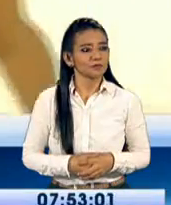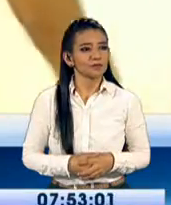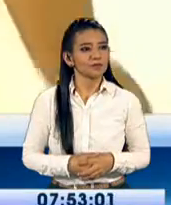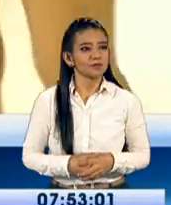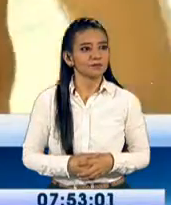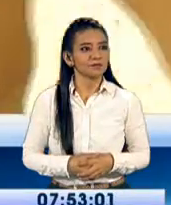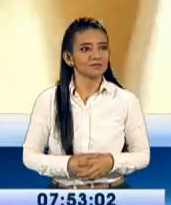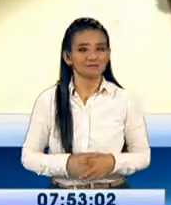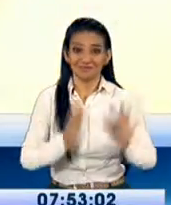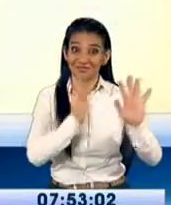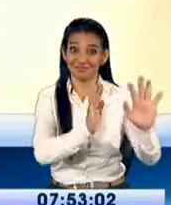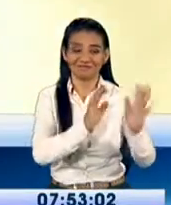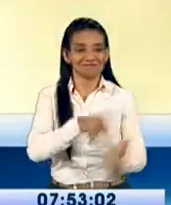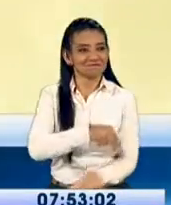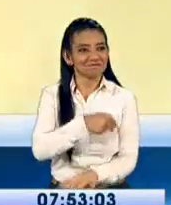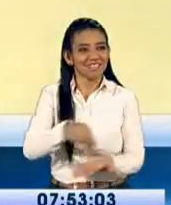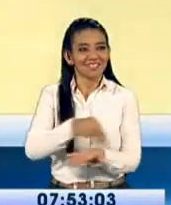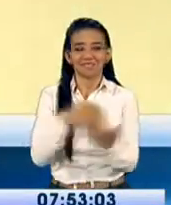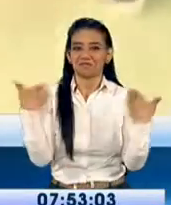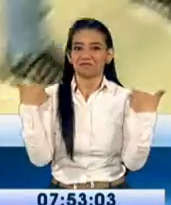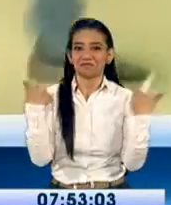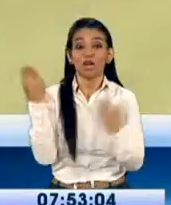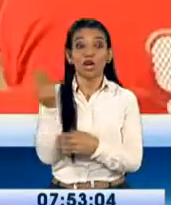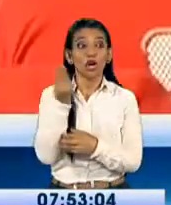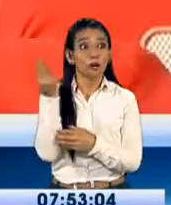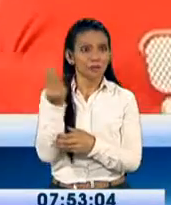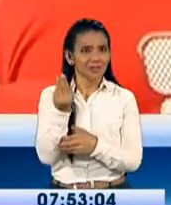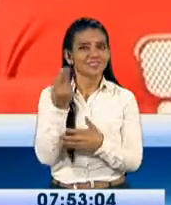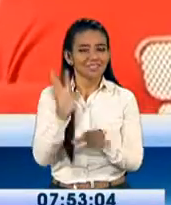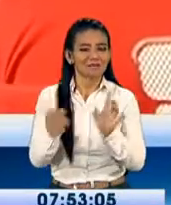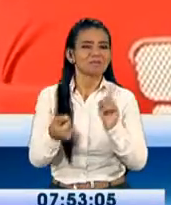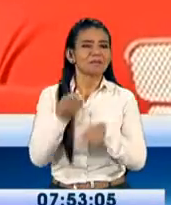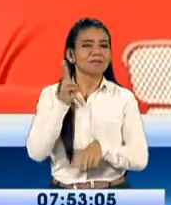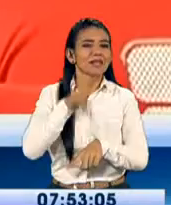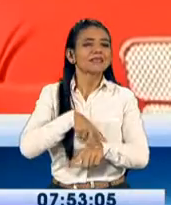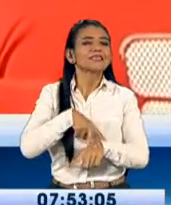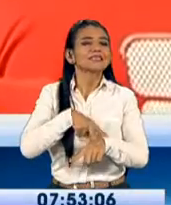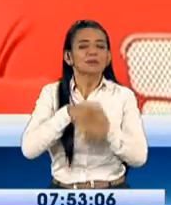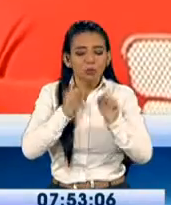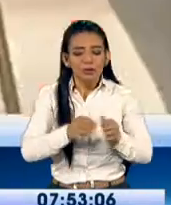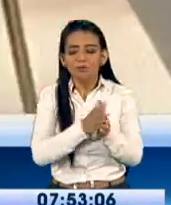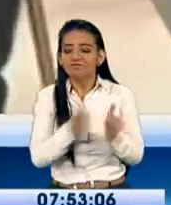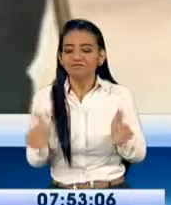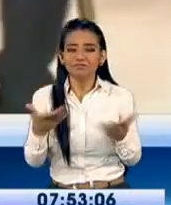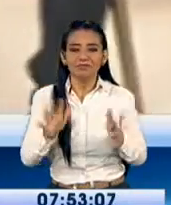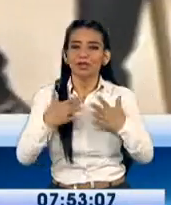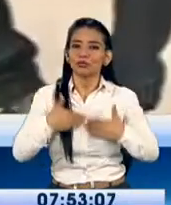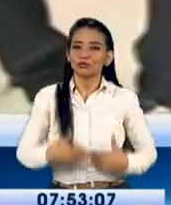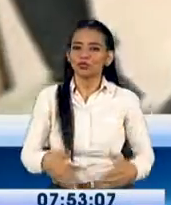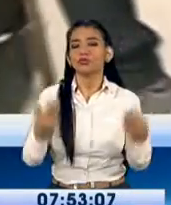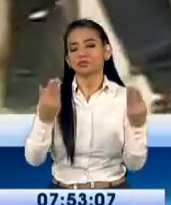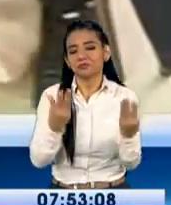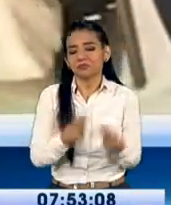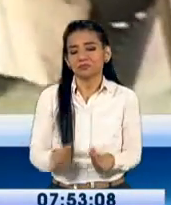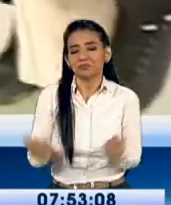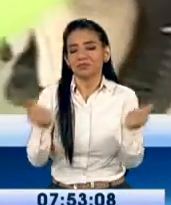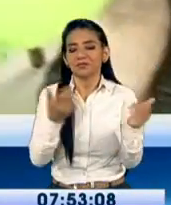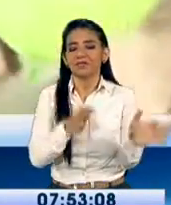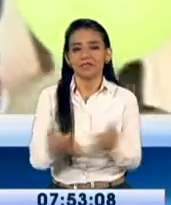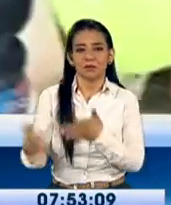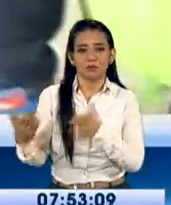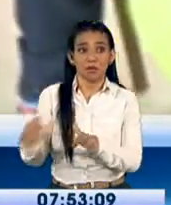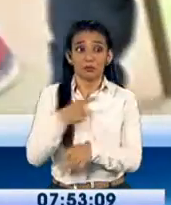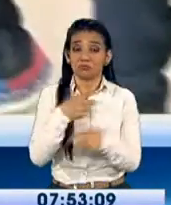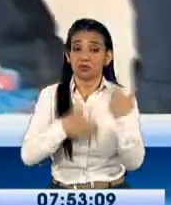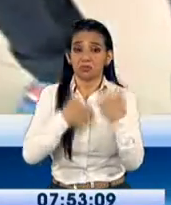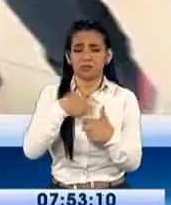Así, con baile y alegría, estos jóvenes celebran su primera fase de recuperación. Tenían problemas de adicción y durante